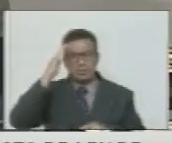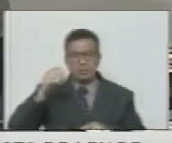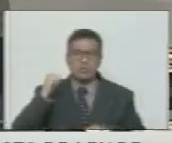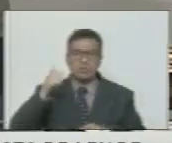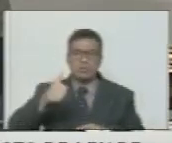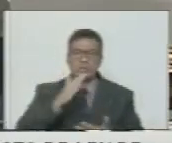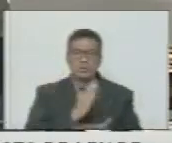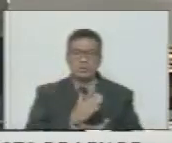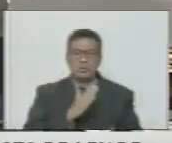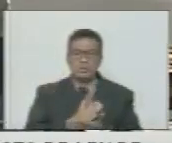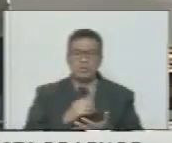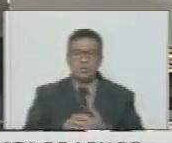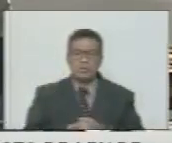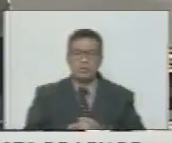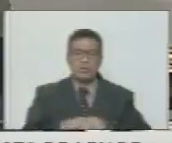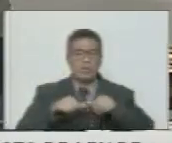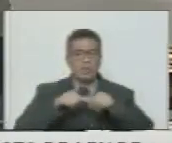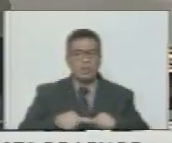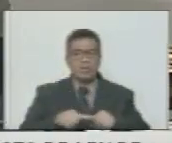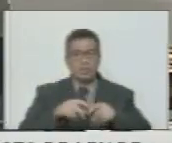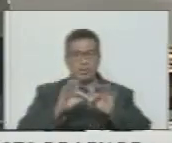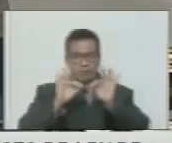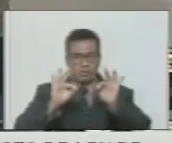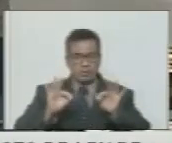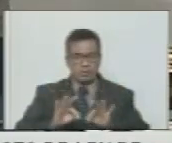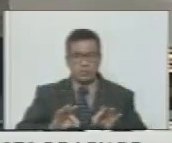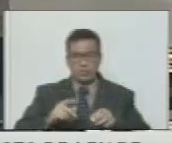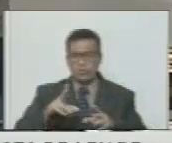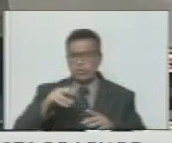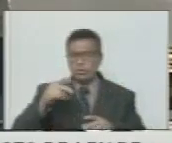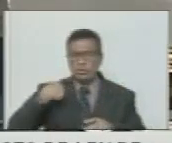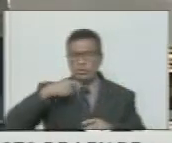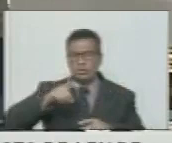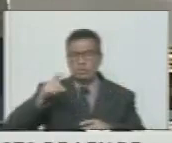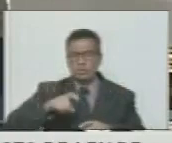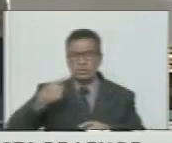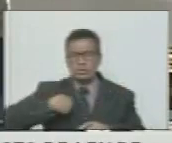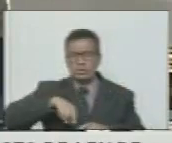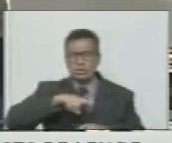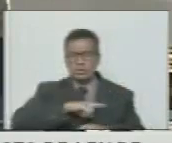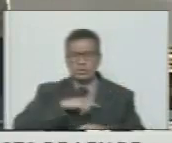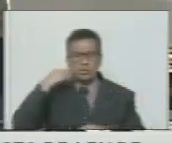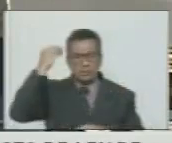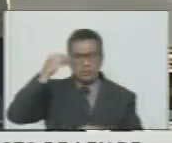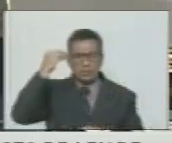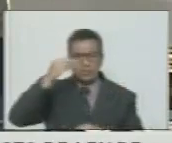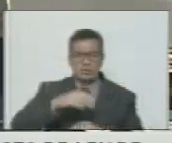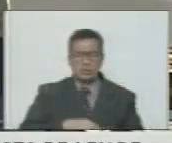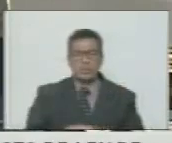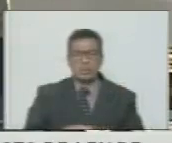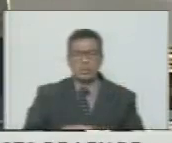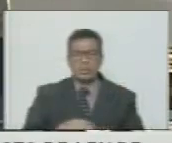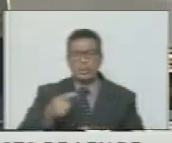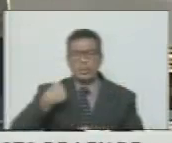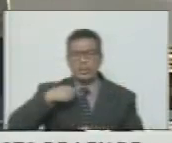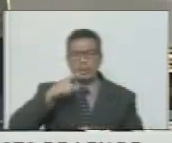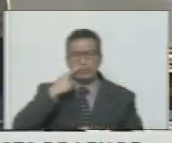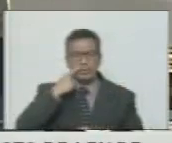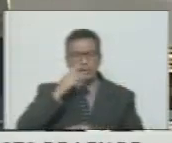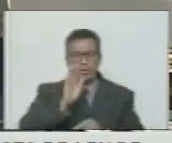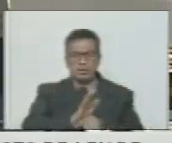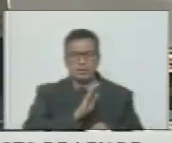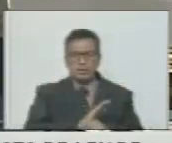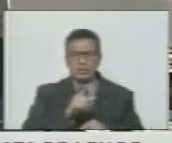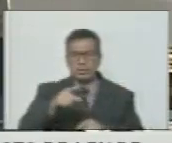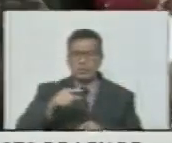razones de las tradiciones, mantenemos formas que no necesariamente se comparecen con lo que nosotros estamos pensando. Entonces tengamos un